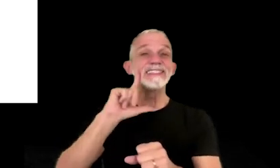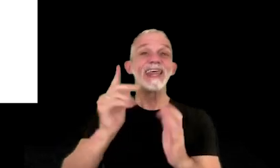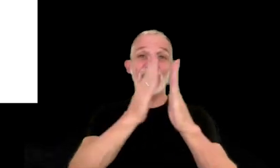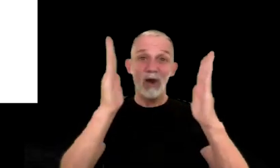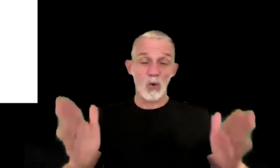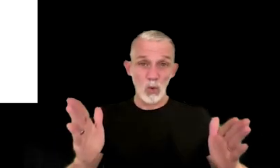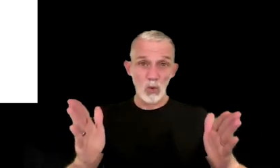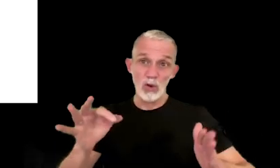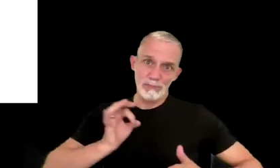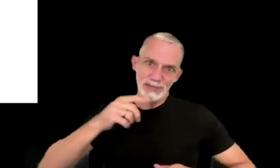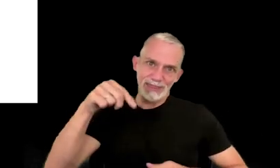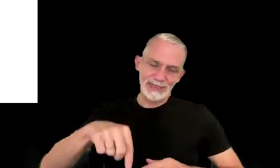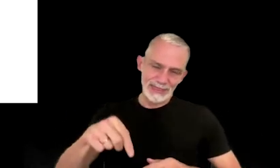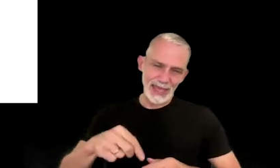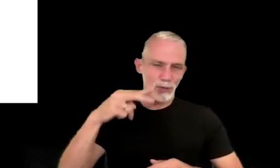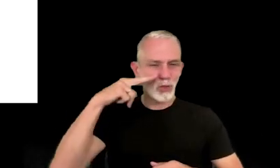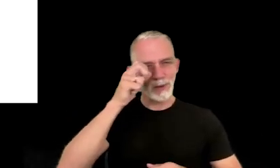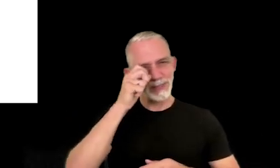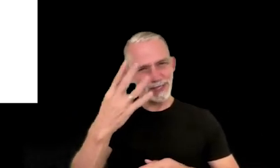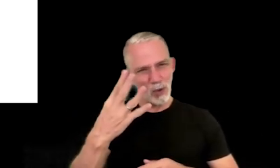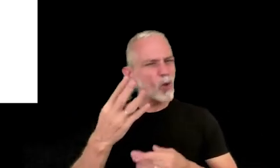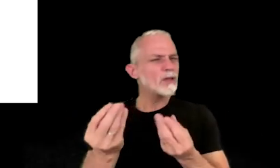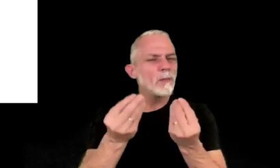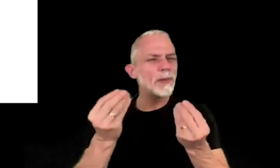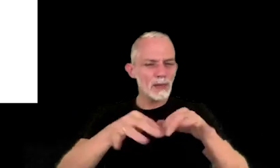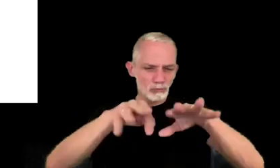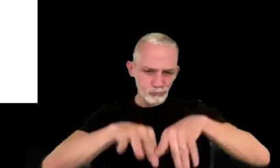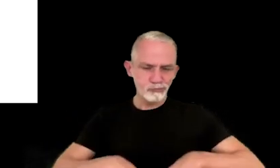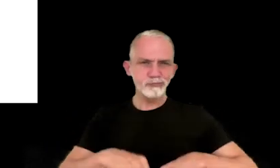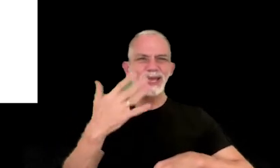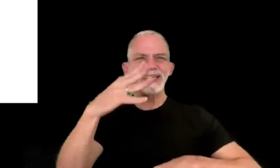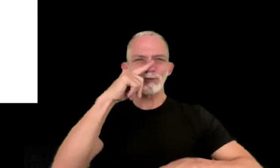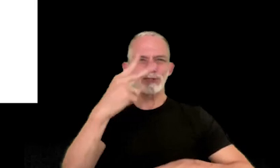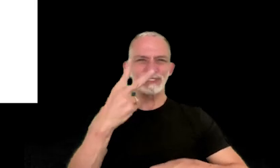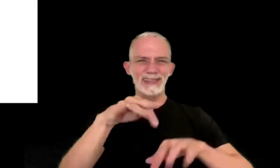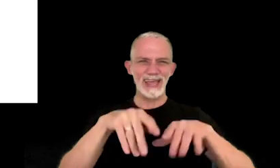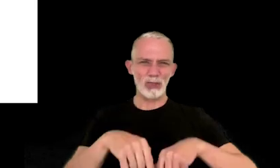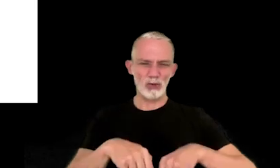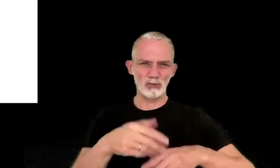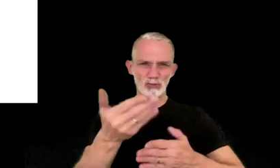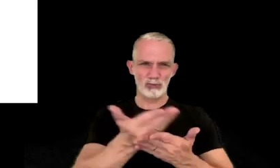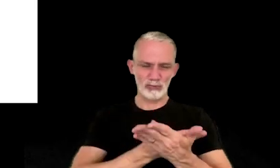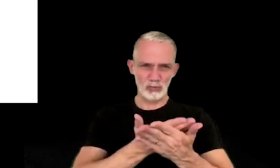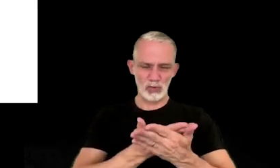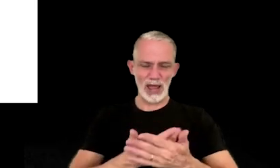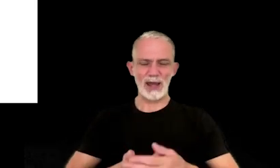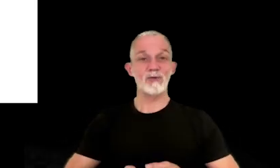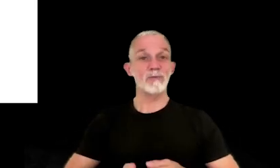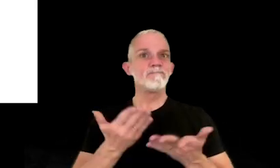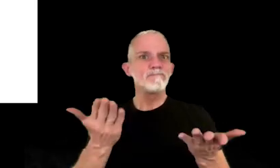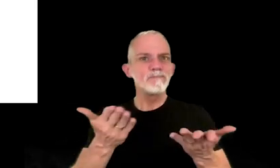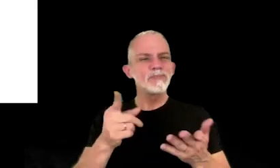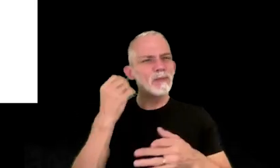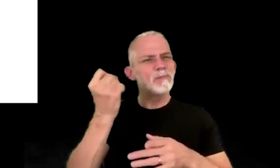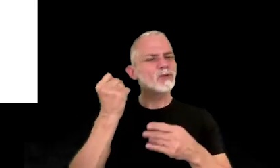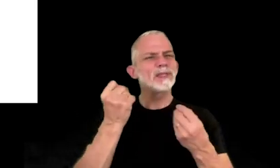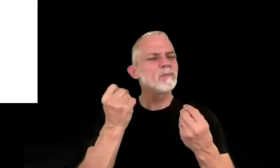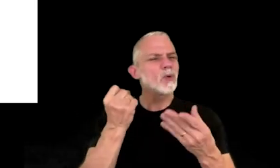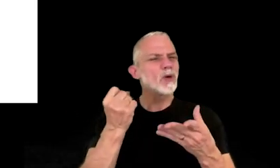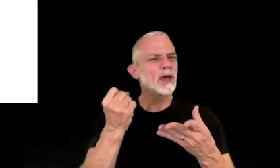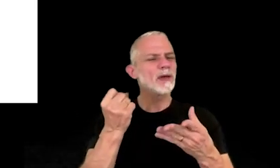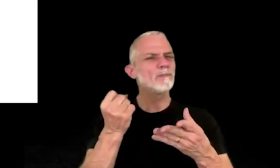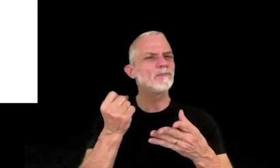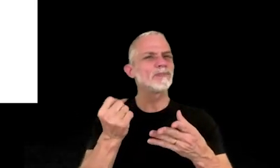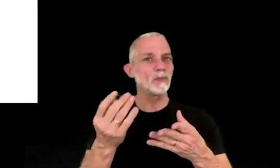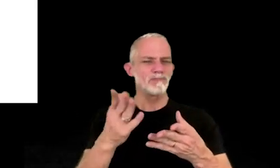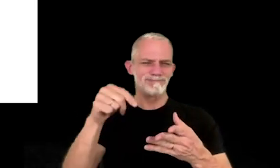del 2024 para presentar el 572 CIRADIG. Esto es importante porque